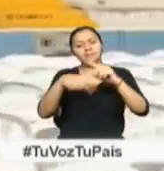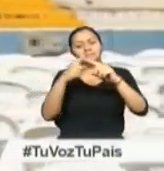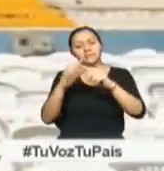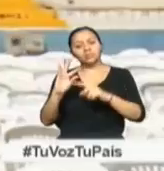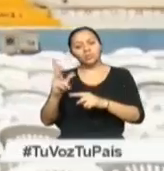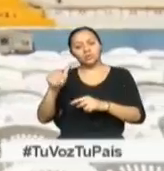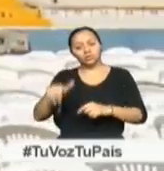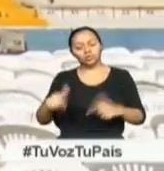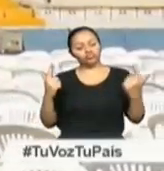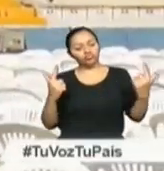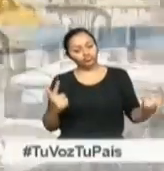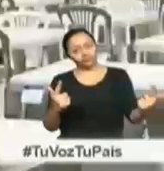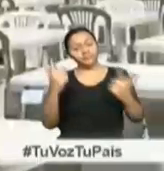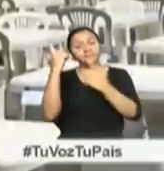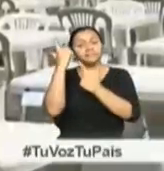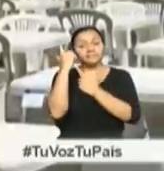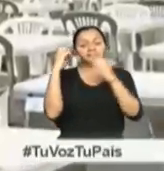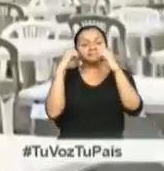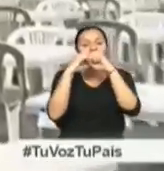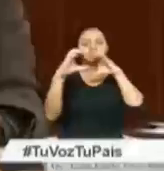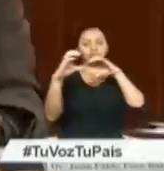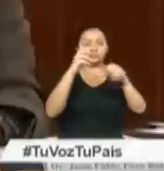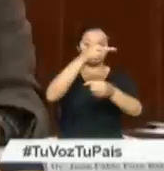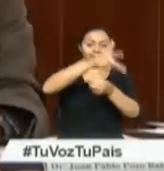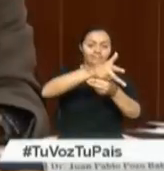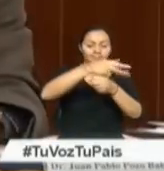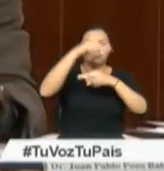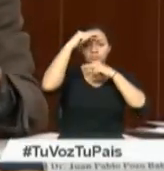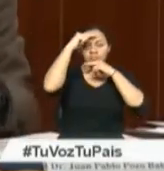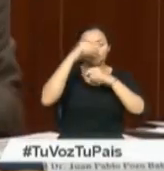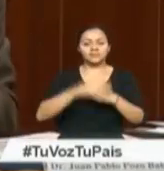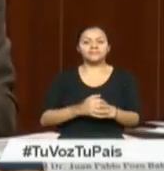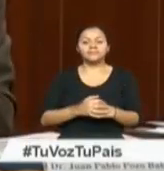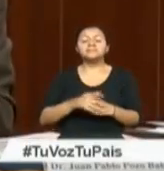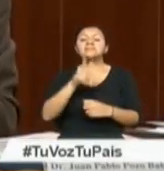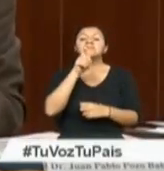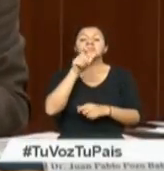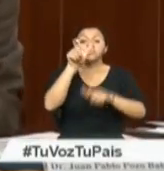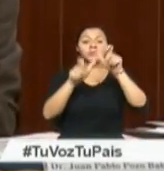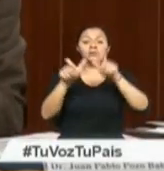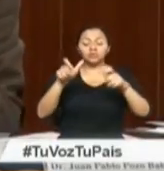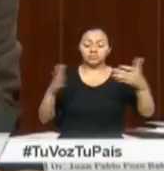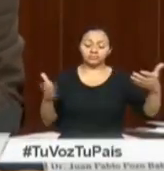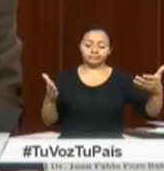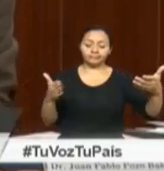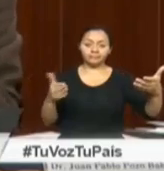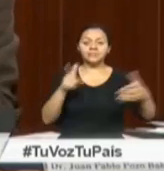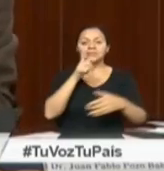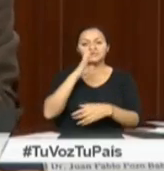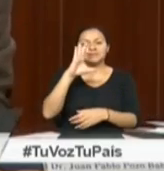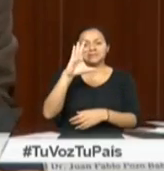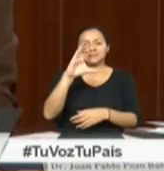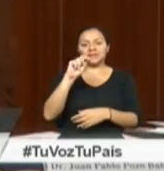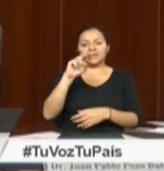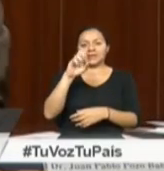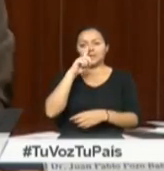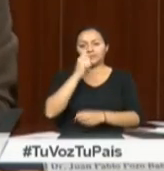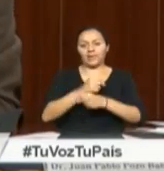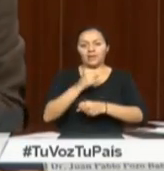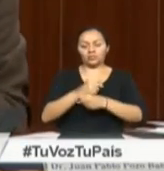UNASUR, Fuerzas Armadas y medios de comunicación. Quienes hacen el recuento de votos, hace funcionarios del Consejo Nacional